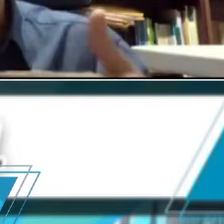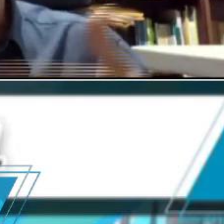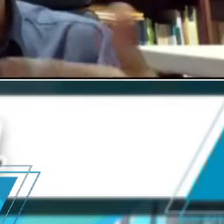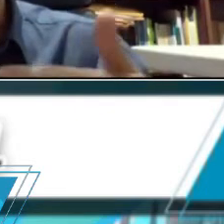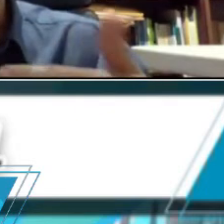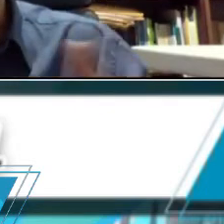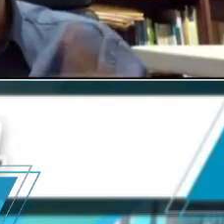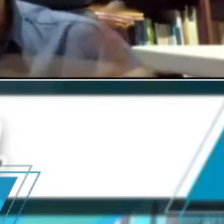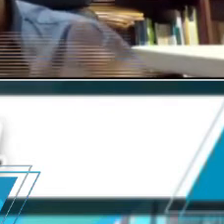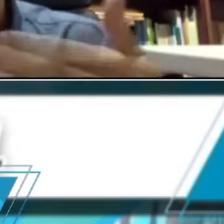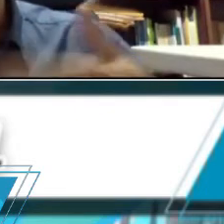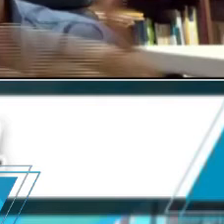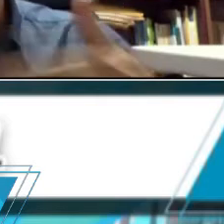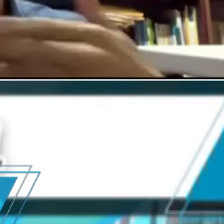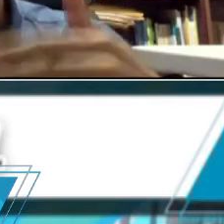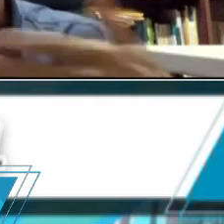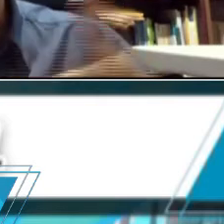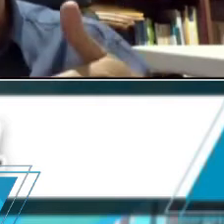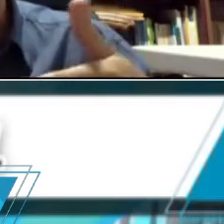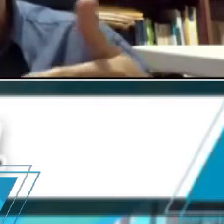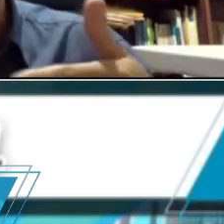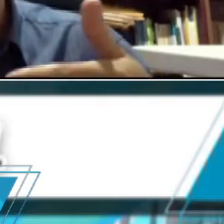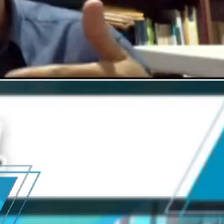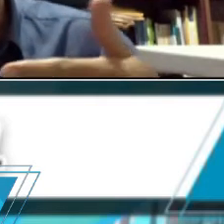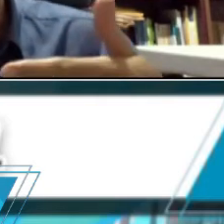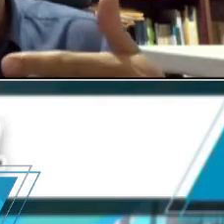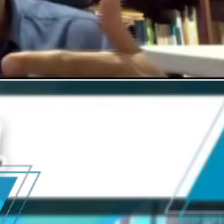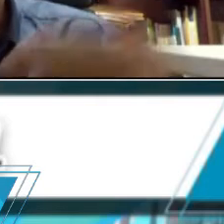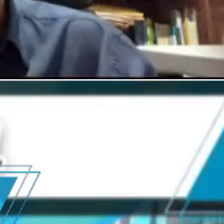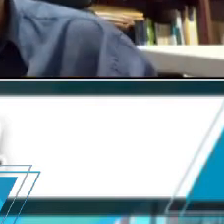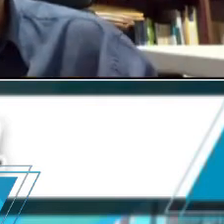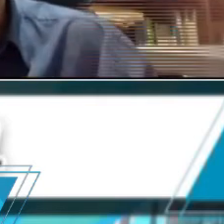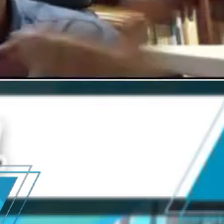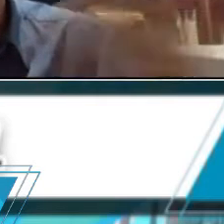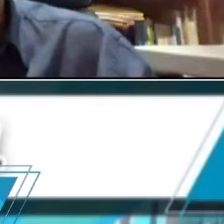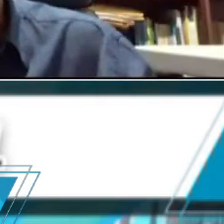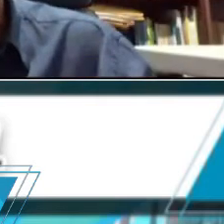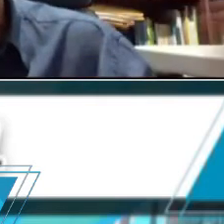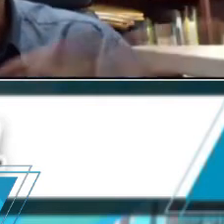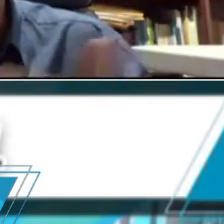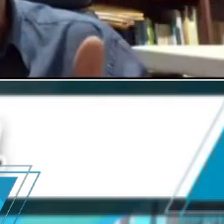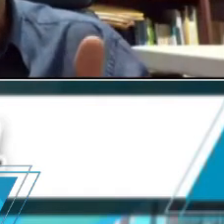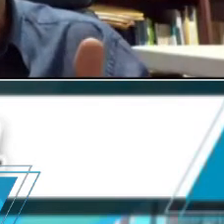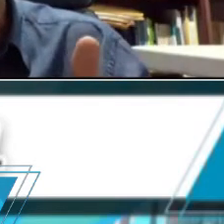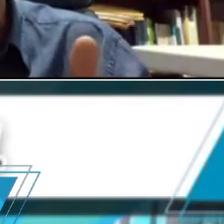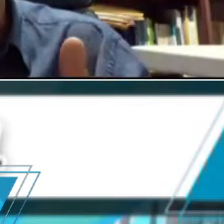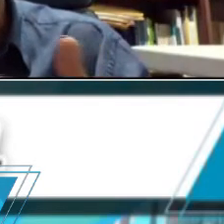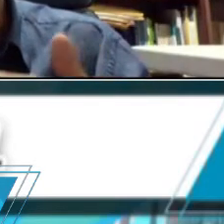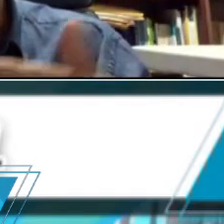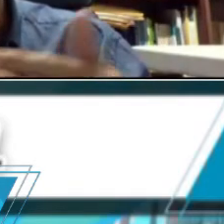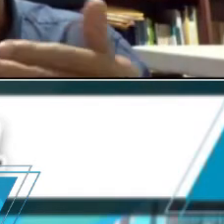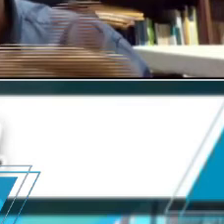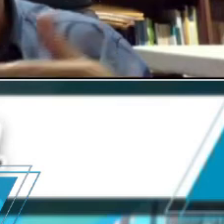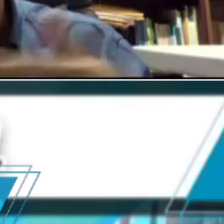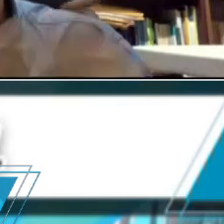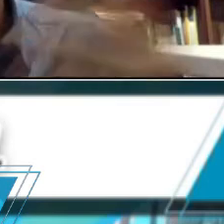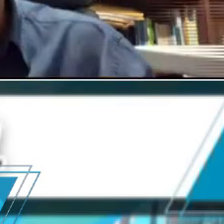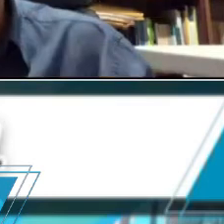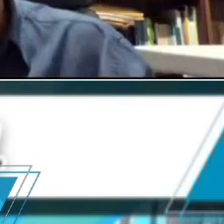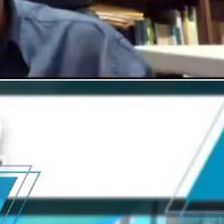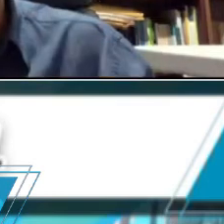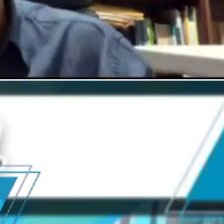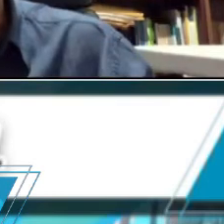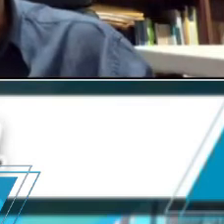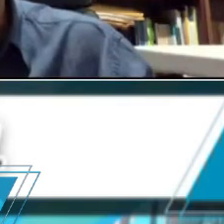se va a circular más el efectivo, ¿verdad? Muchos negocios entonces van a pedir que usted le lleve el efectivo, por lo tanto